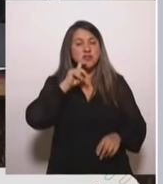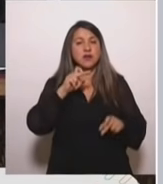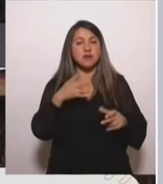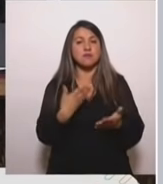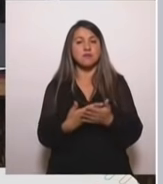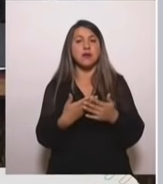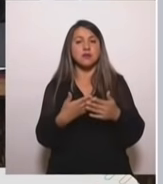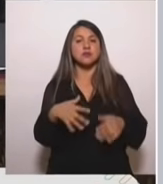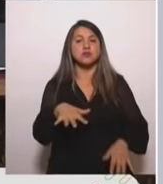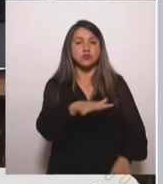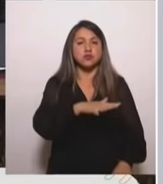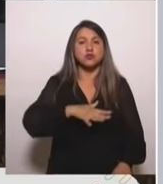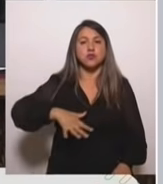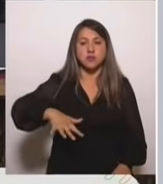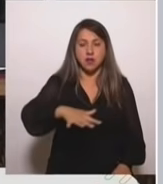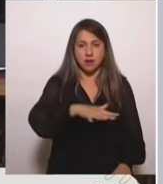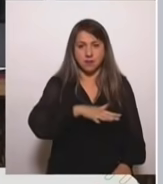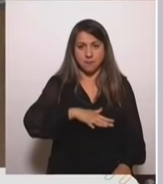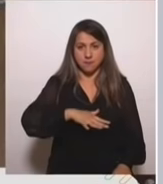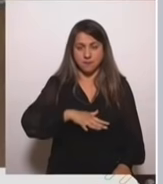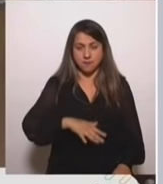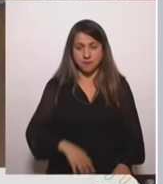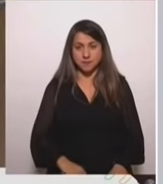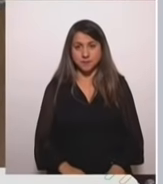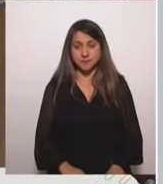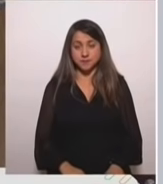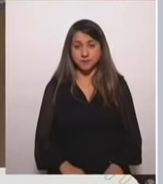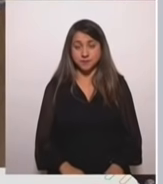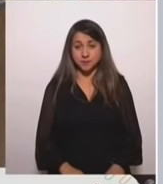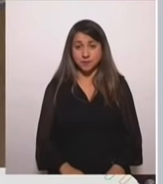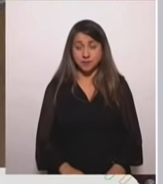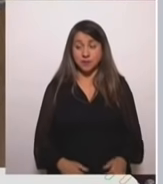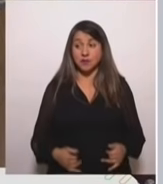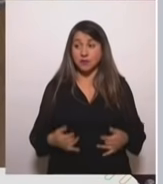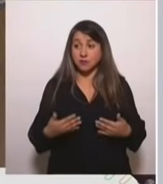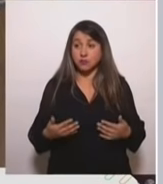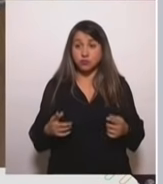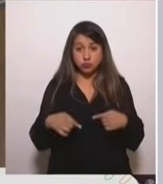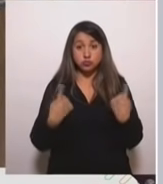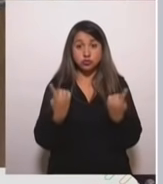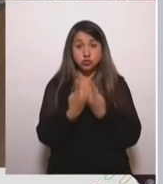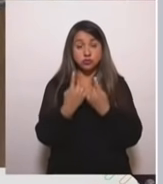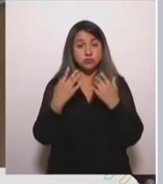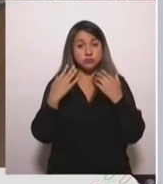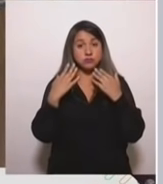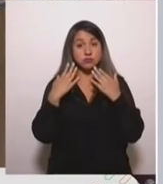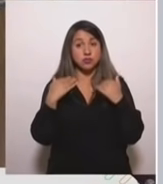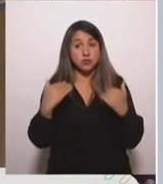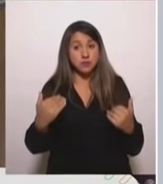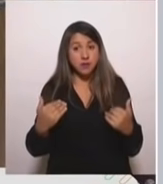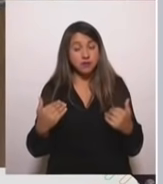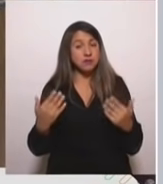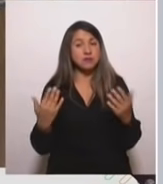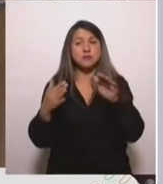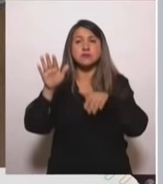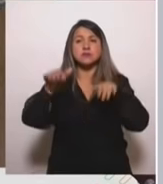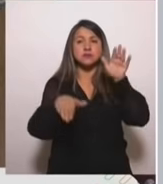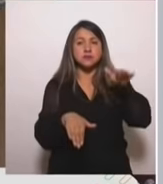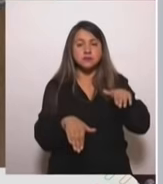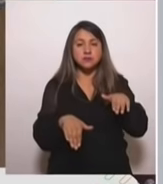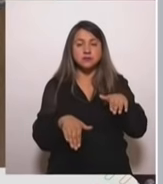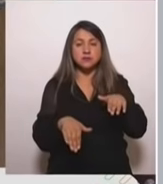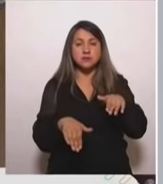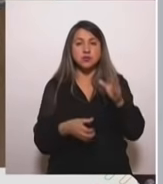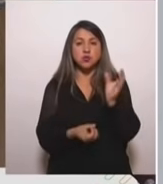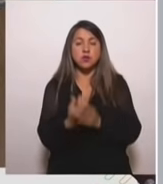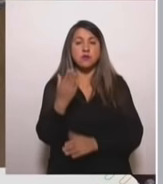Elecciones. Uno habría esperado que en estos días, como estaba manifestando, pudieran darse